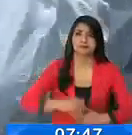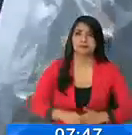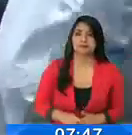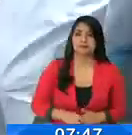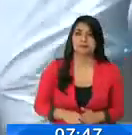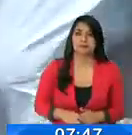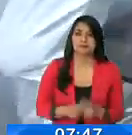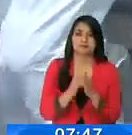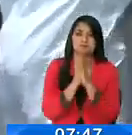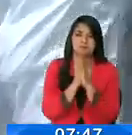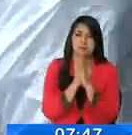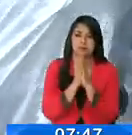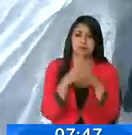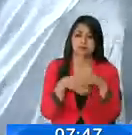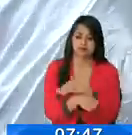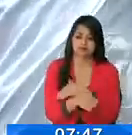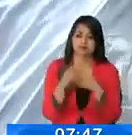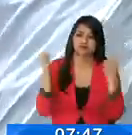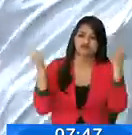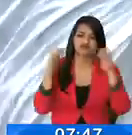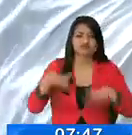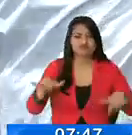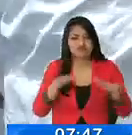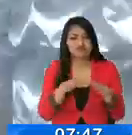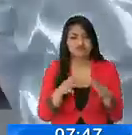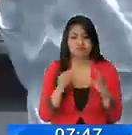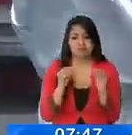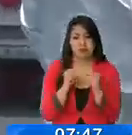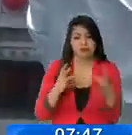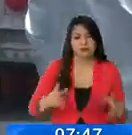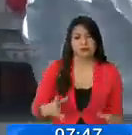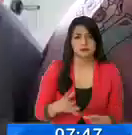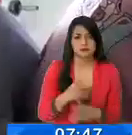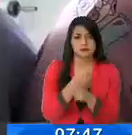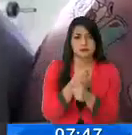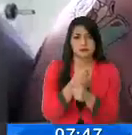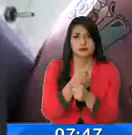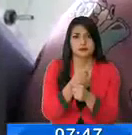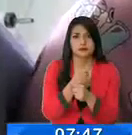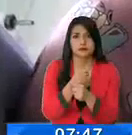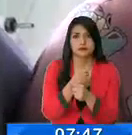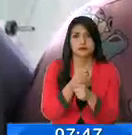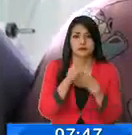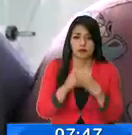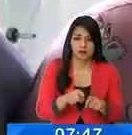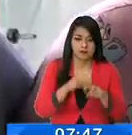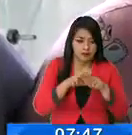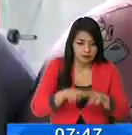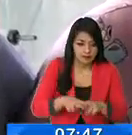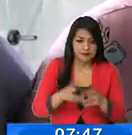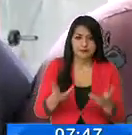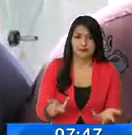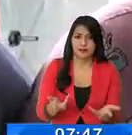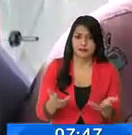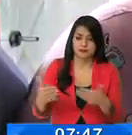Demandan mayor seguridad en los centros de diversión. Me he revisado bien, o